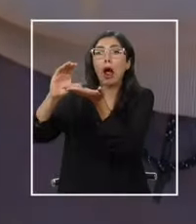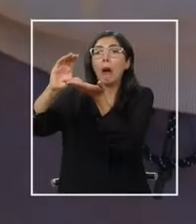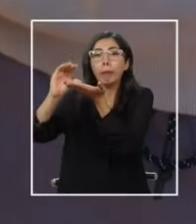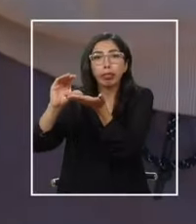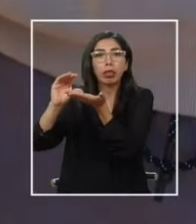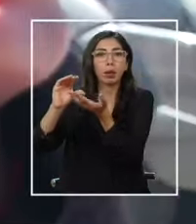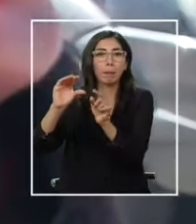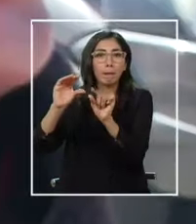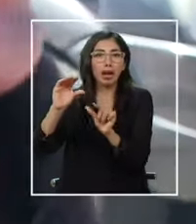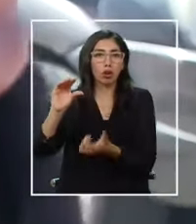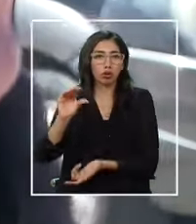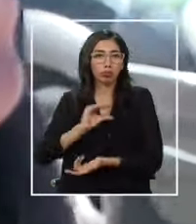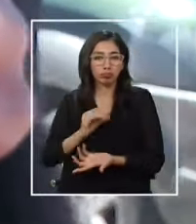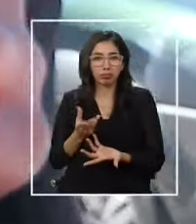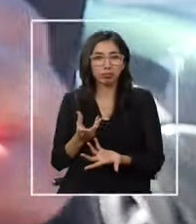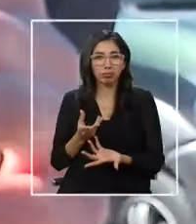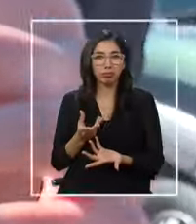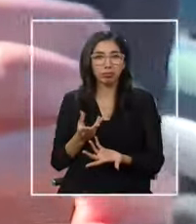nuestra recaudación,